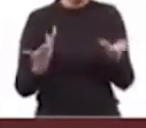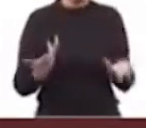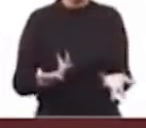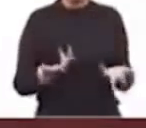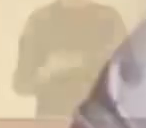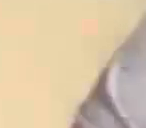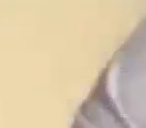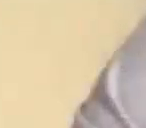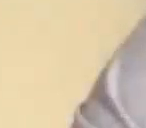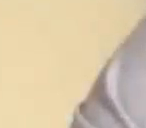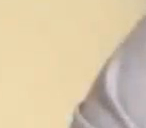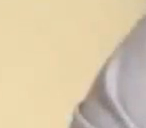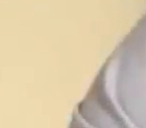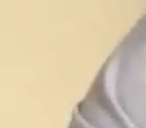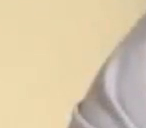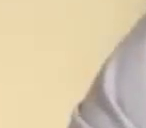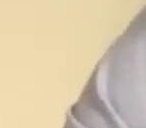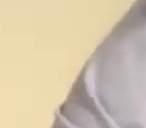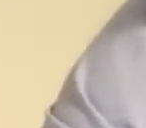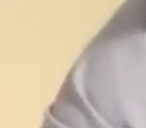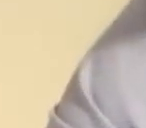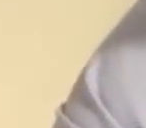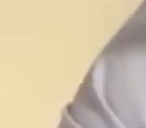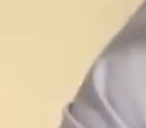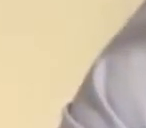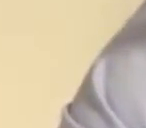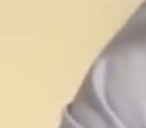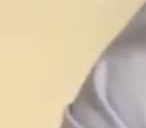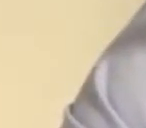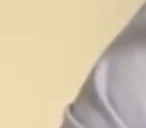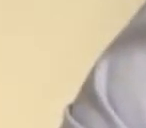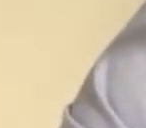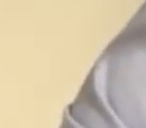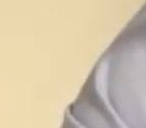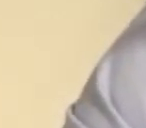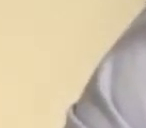intencionales de alguna persona. Y quien también habló de estos